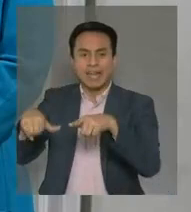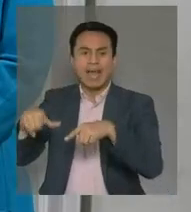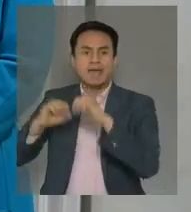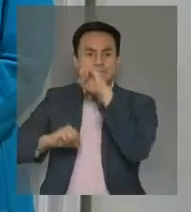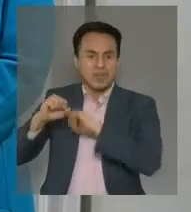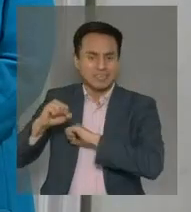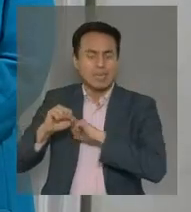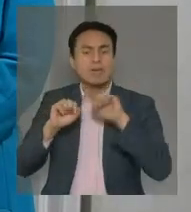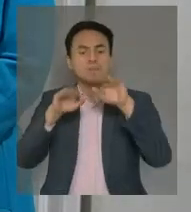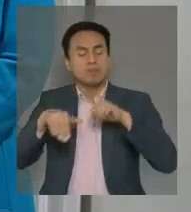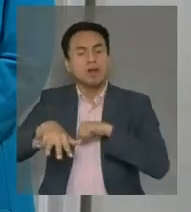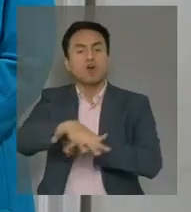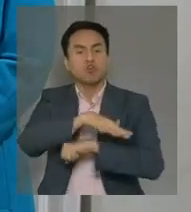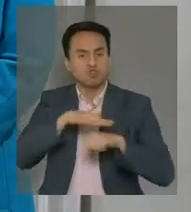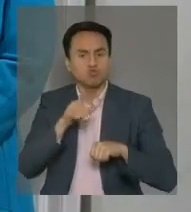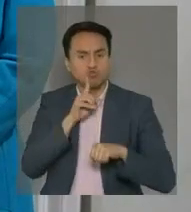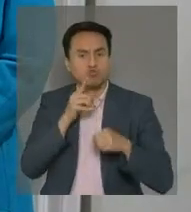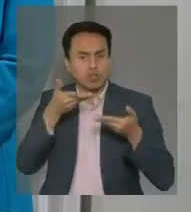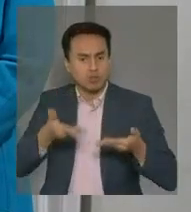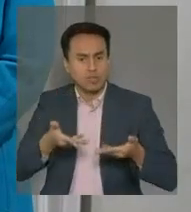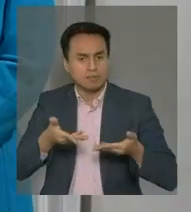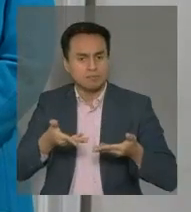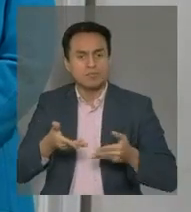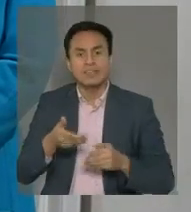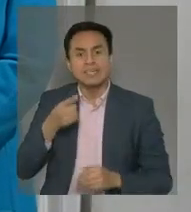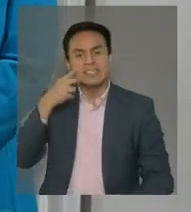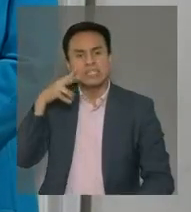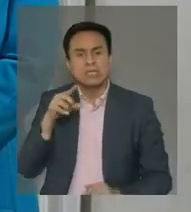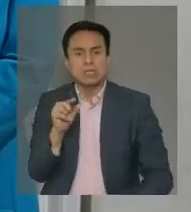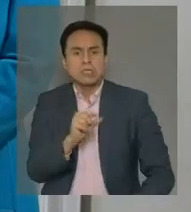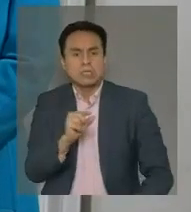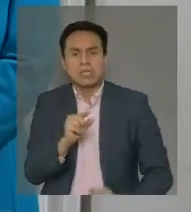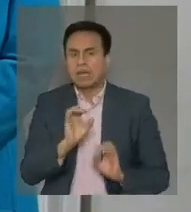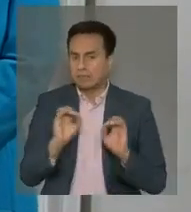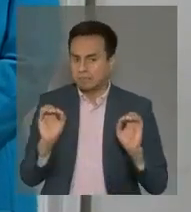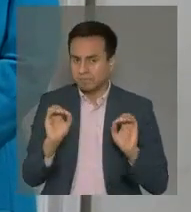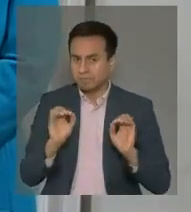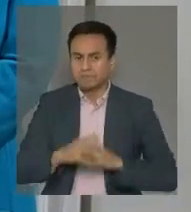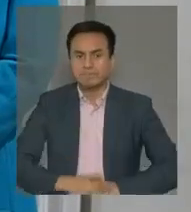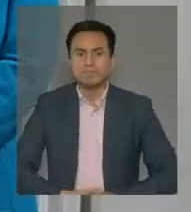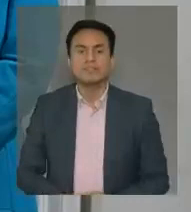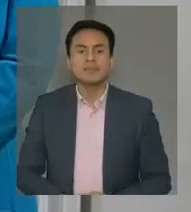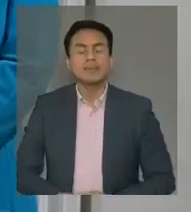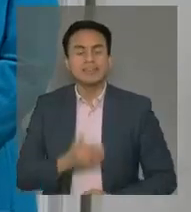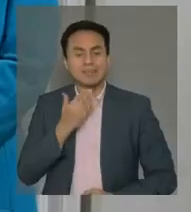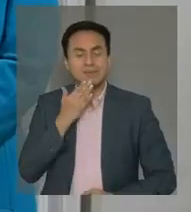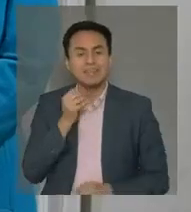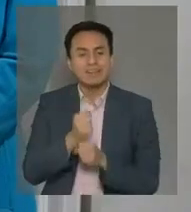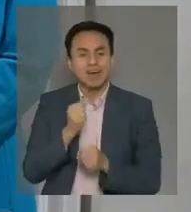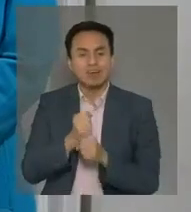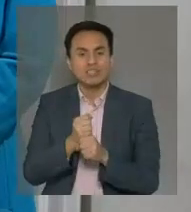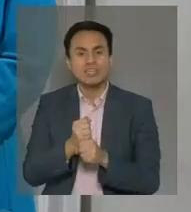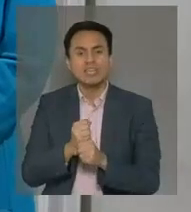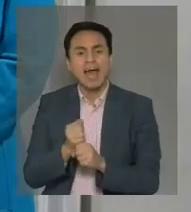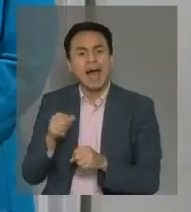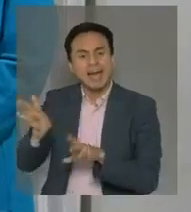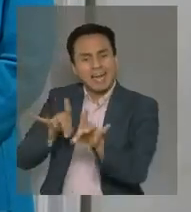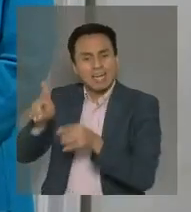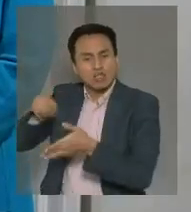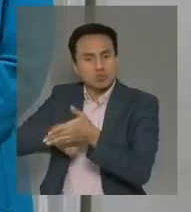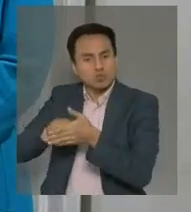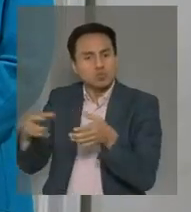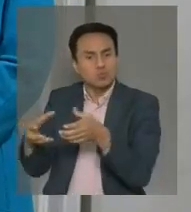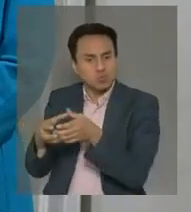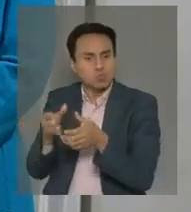en las mismas condiciones que tienen actualmente sin menoscabo alguno y también a los trabajadores sus contratistas que también sé